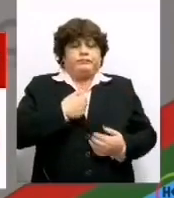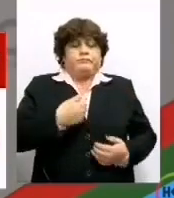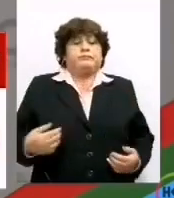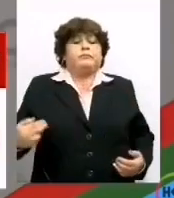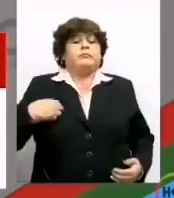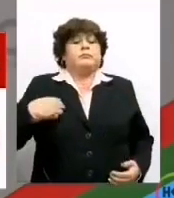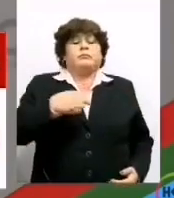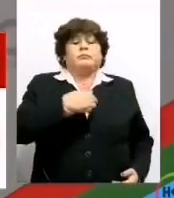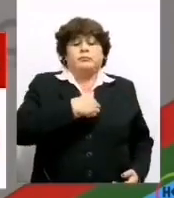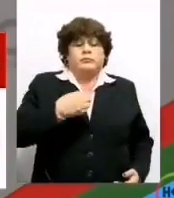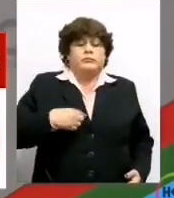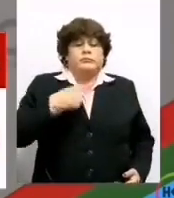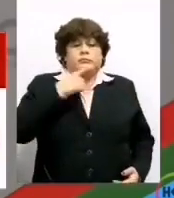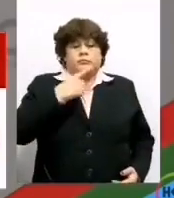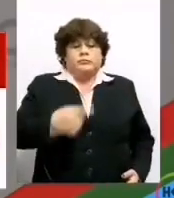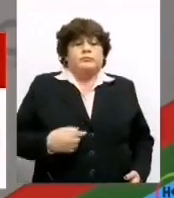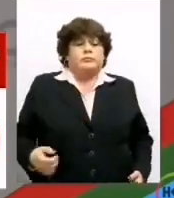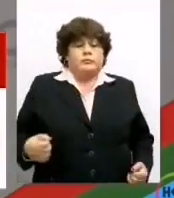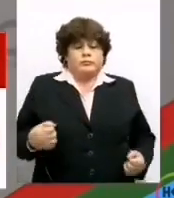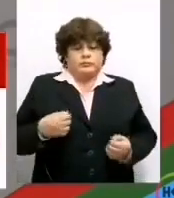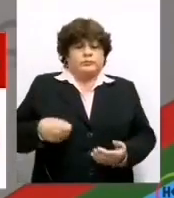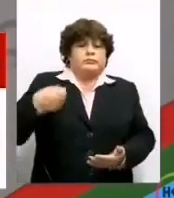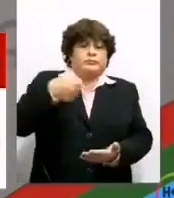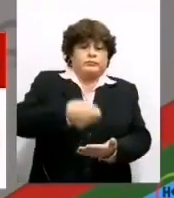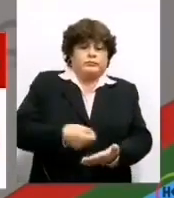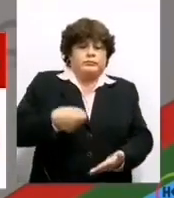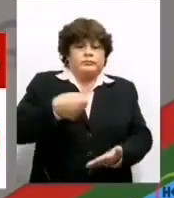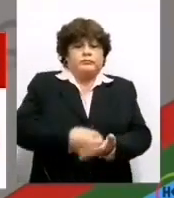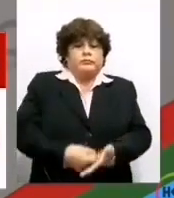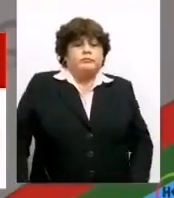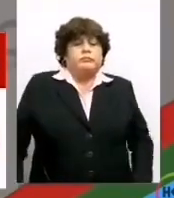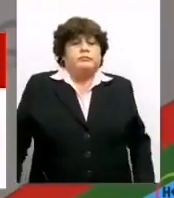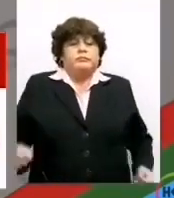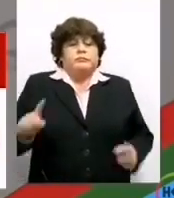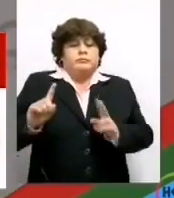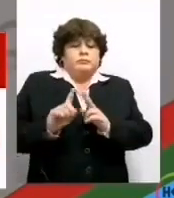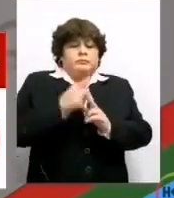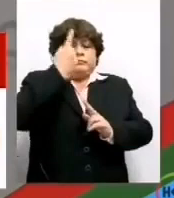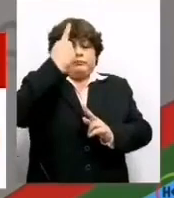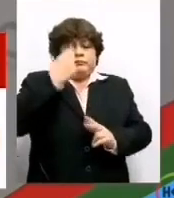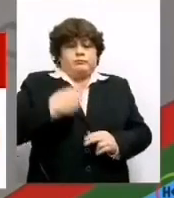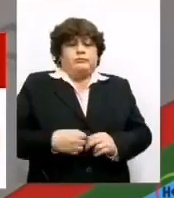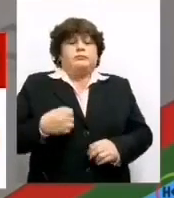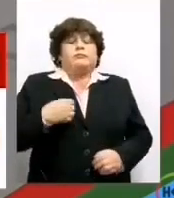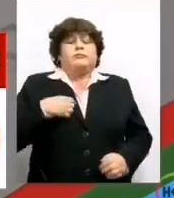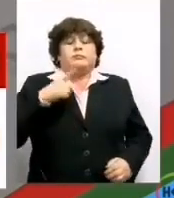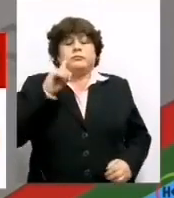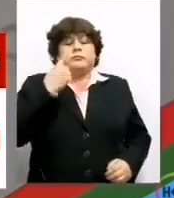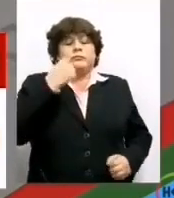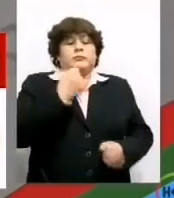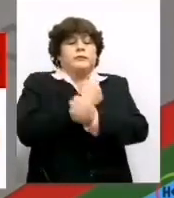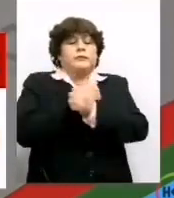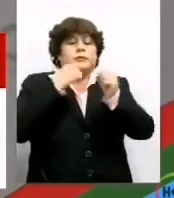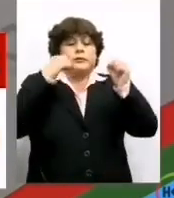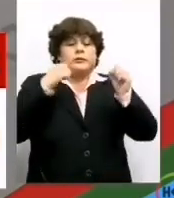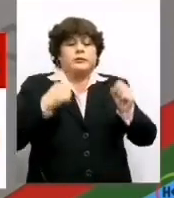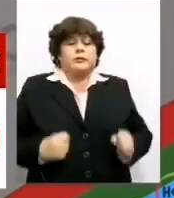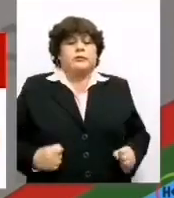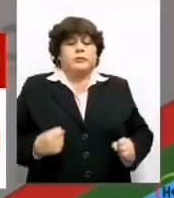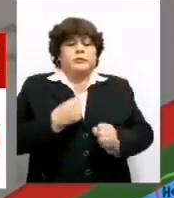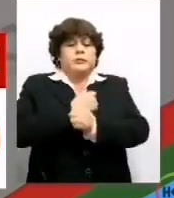nosotros de los 3.000 millones de soles que de inversión la prioridad número uno va a ser salud